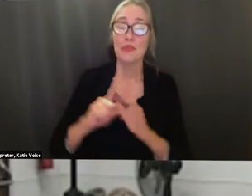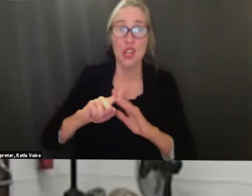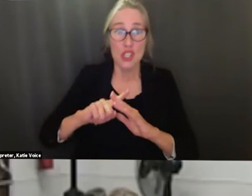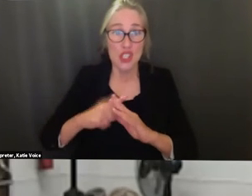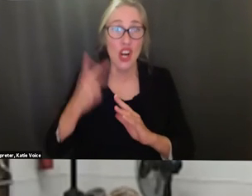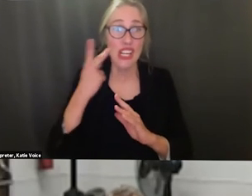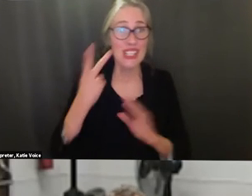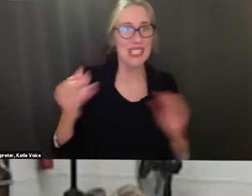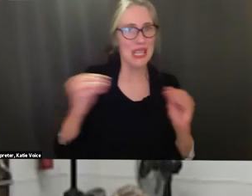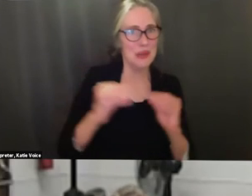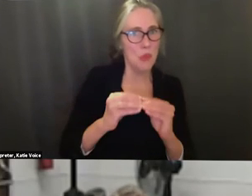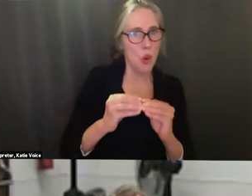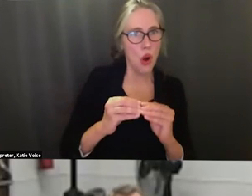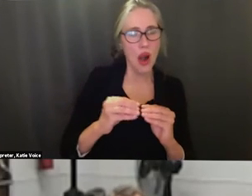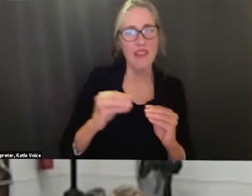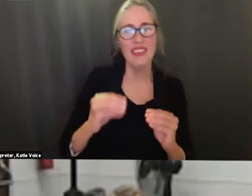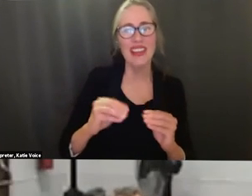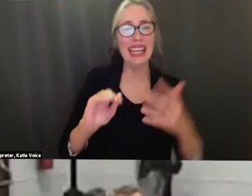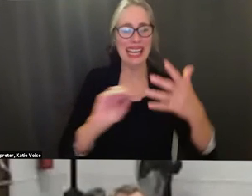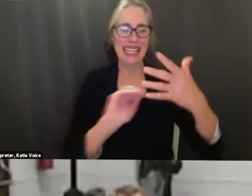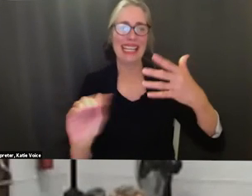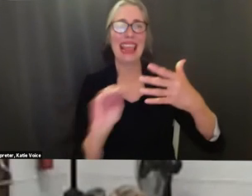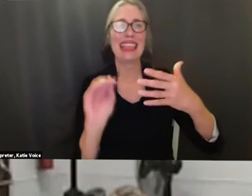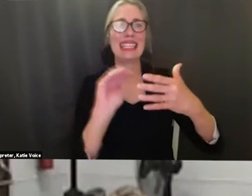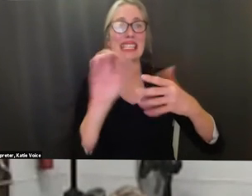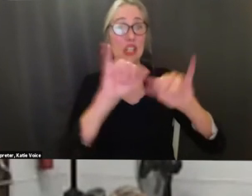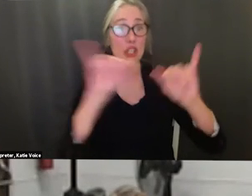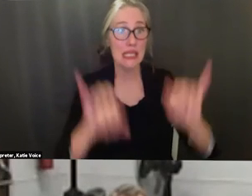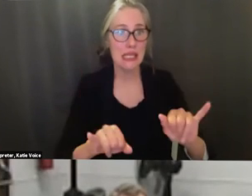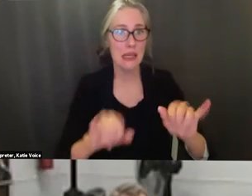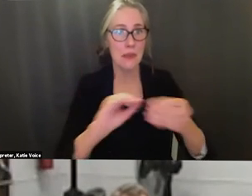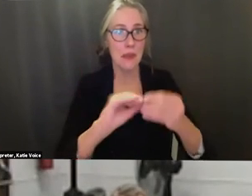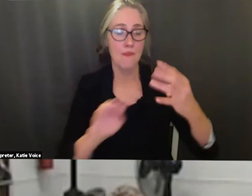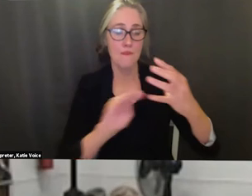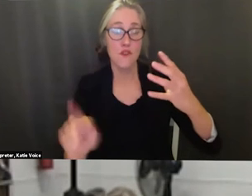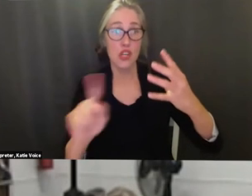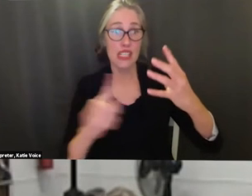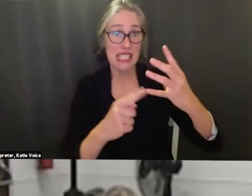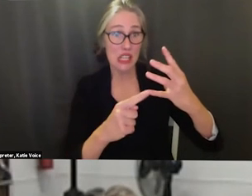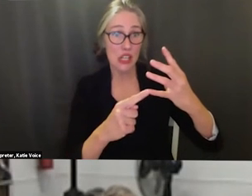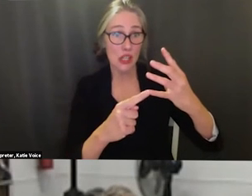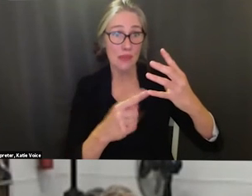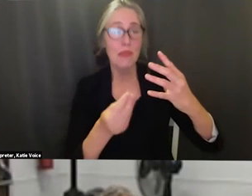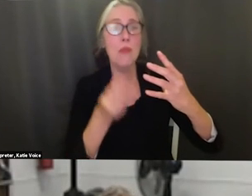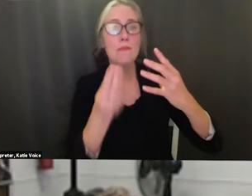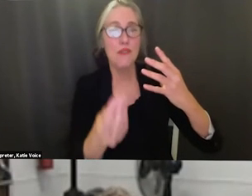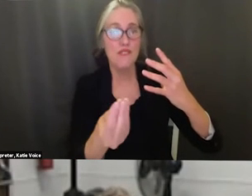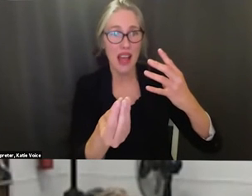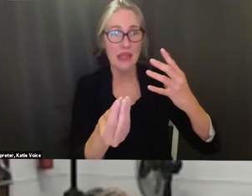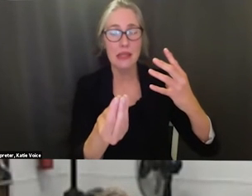implementando un sistema de niveles, con el nivel 1, en el que damos